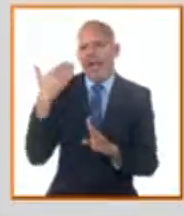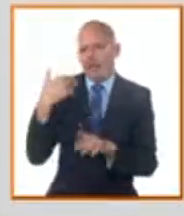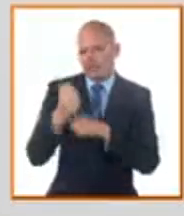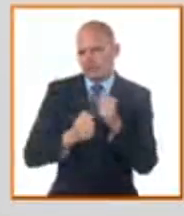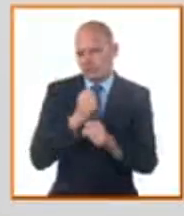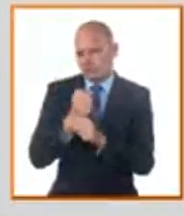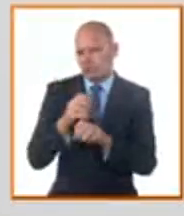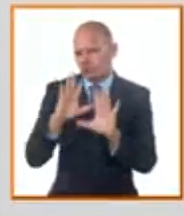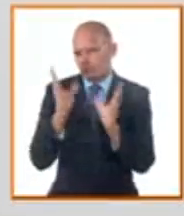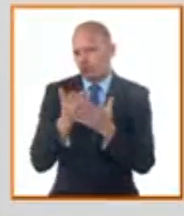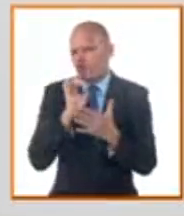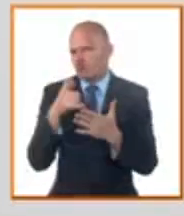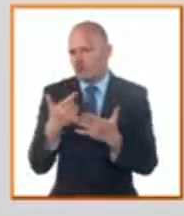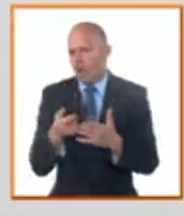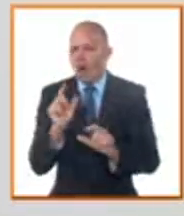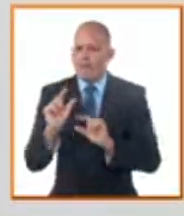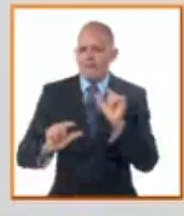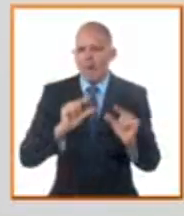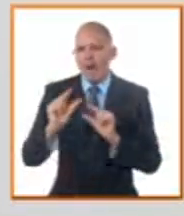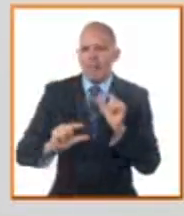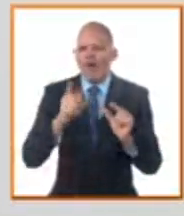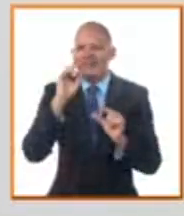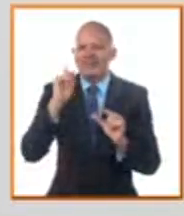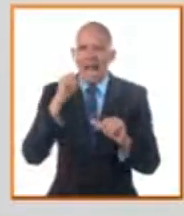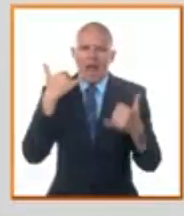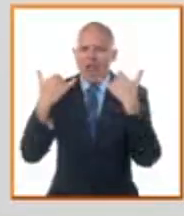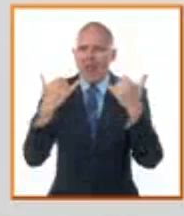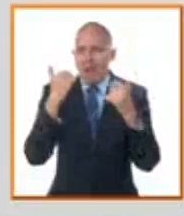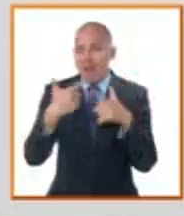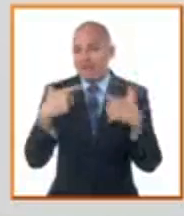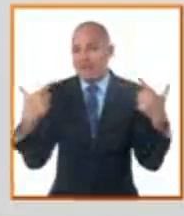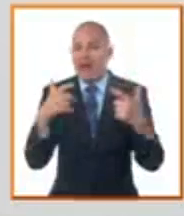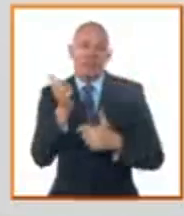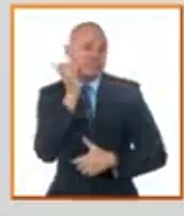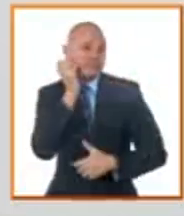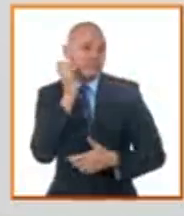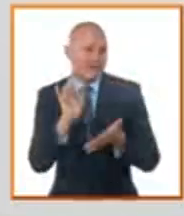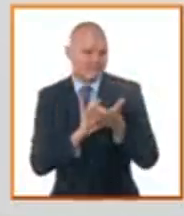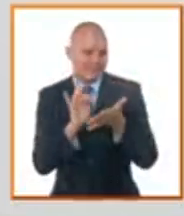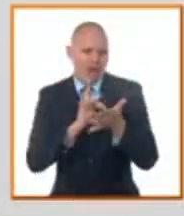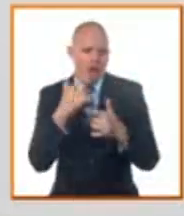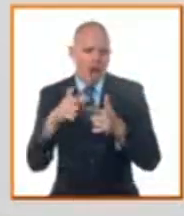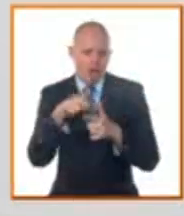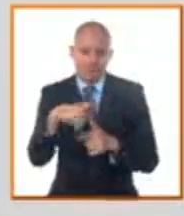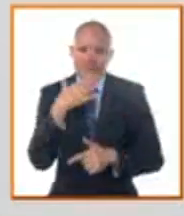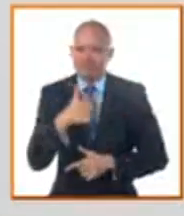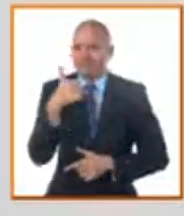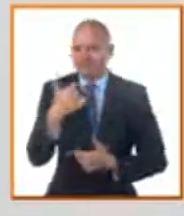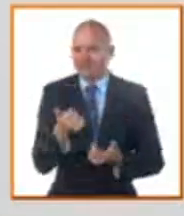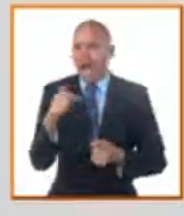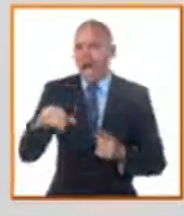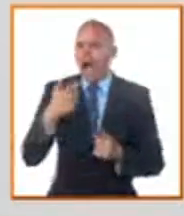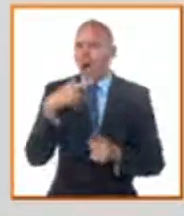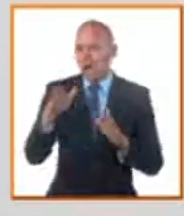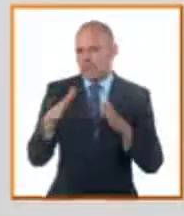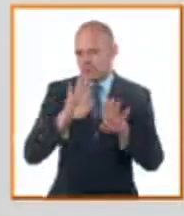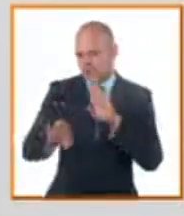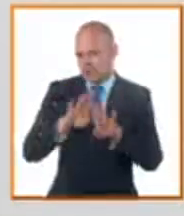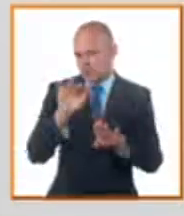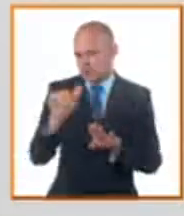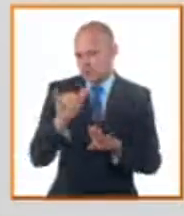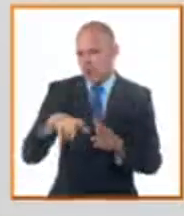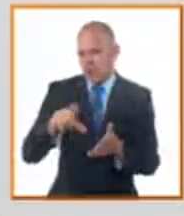el desarrollo de la telefonía móvil, la infraestructura de telecomunicaciones, los dispositivos terminales y demás, que bueno, con simplemente